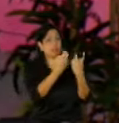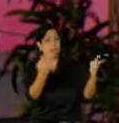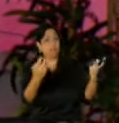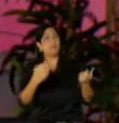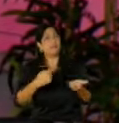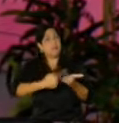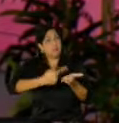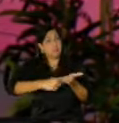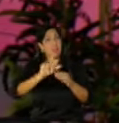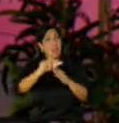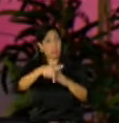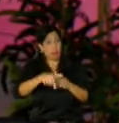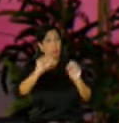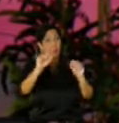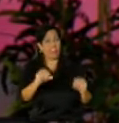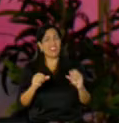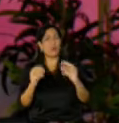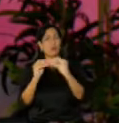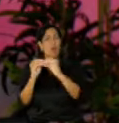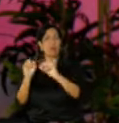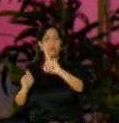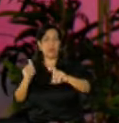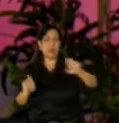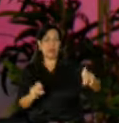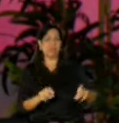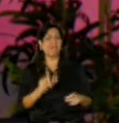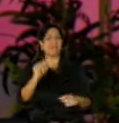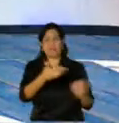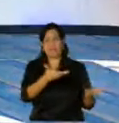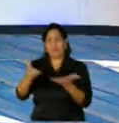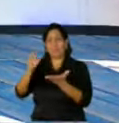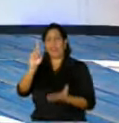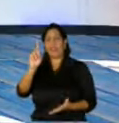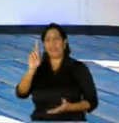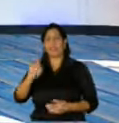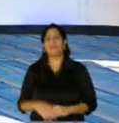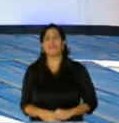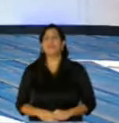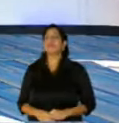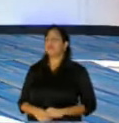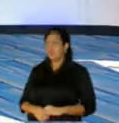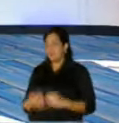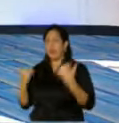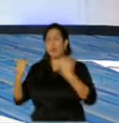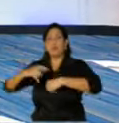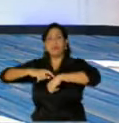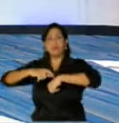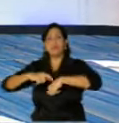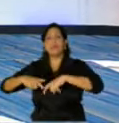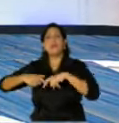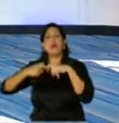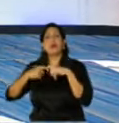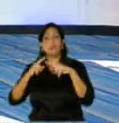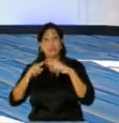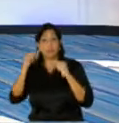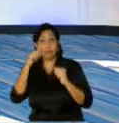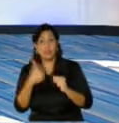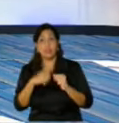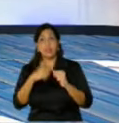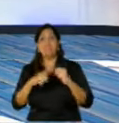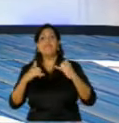que luego de este programa se puedan quedar para otras preguntas. Pasamos con David Reyes. Es momento de ir a una pausa, pero antes se recuerde